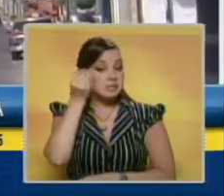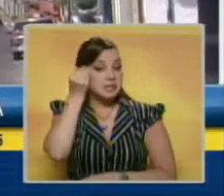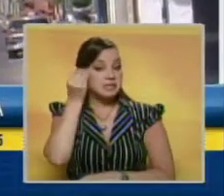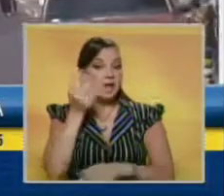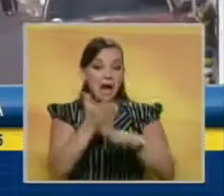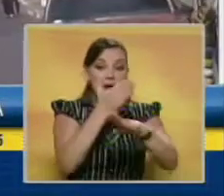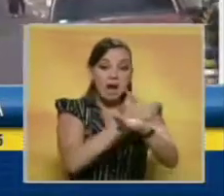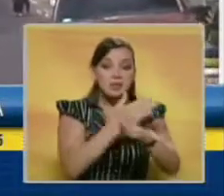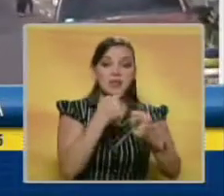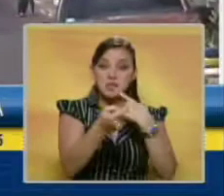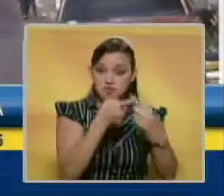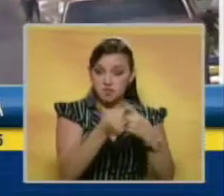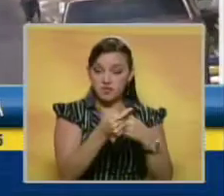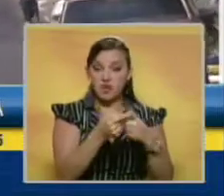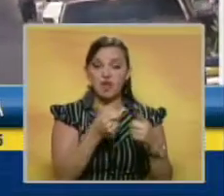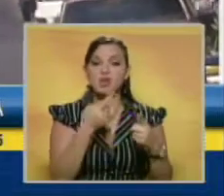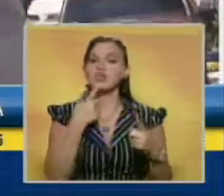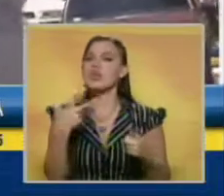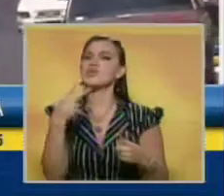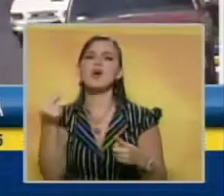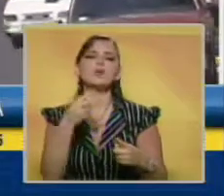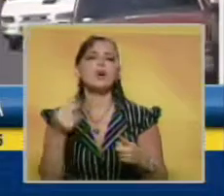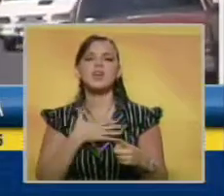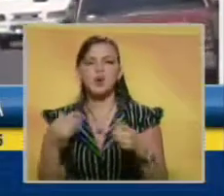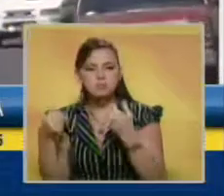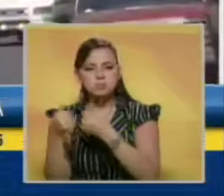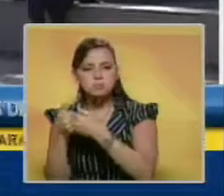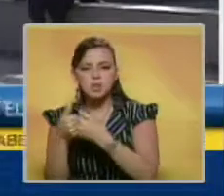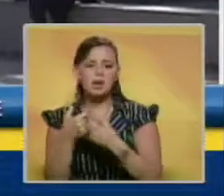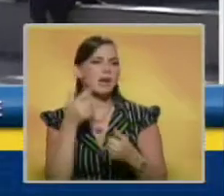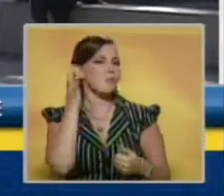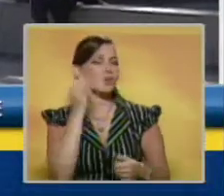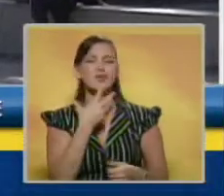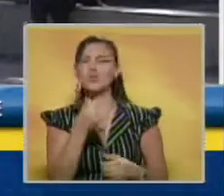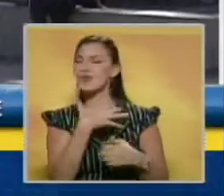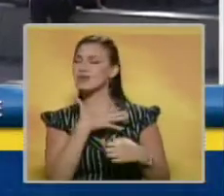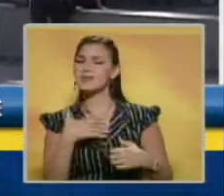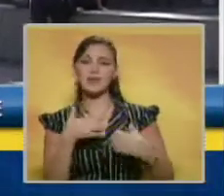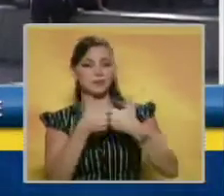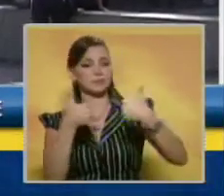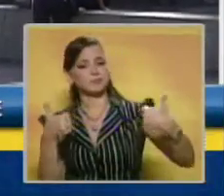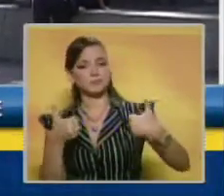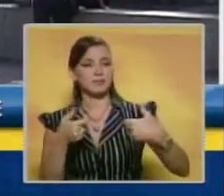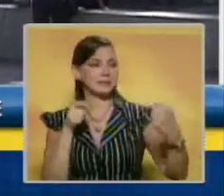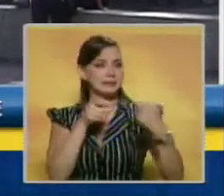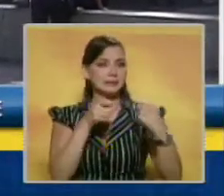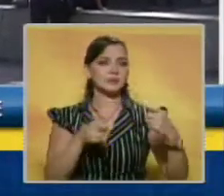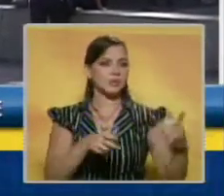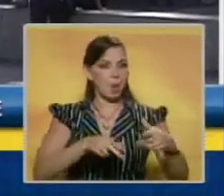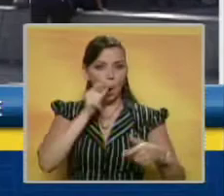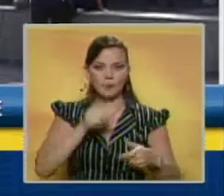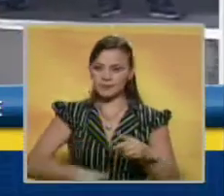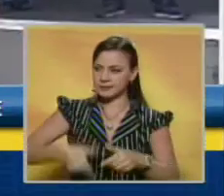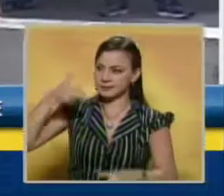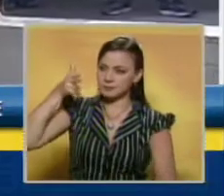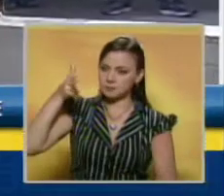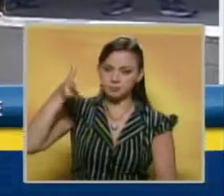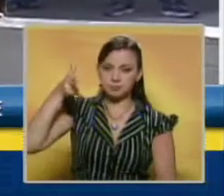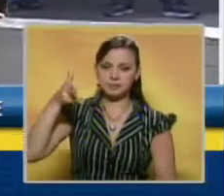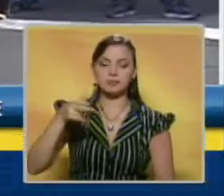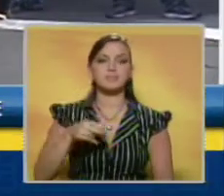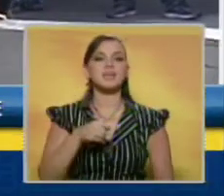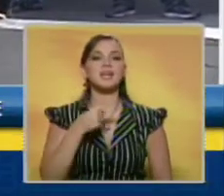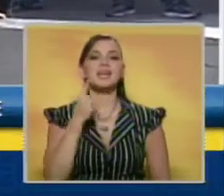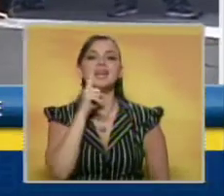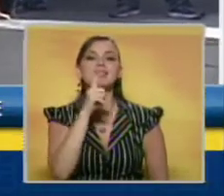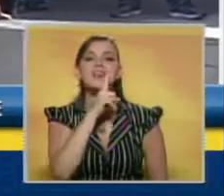la mujer que se negaba a abandonar la relación le efectuó el tiro. Las autoridades lo identificaron como alias Cabeza de Lenteja,